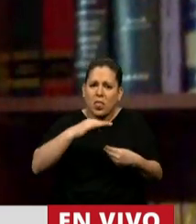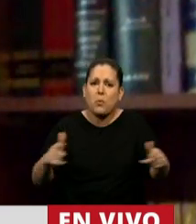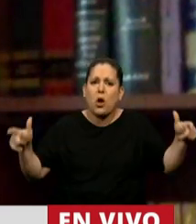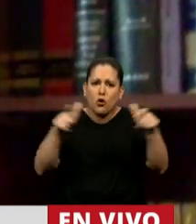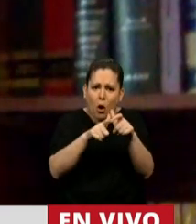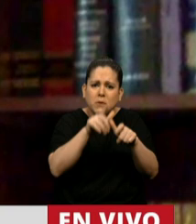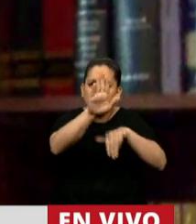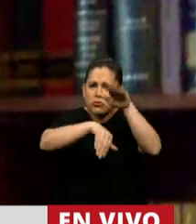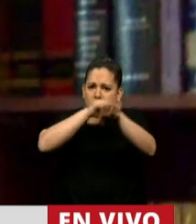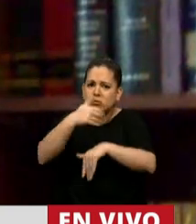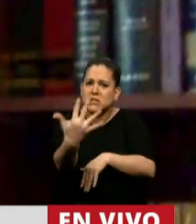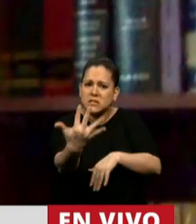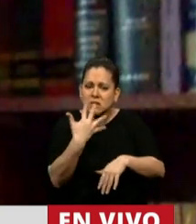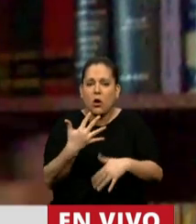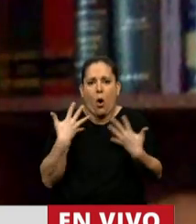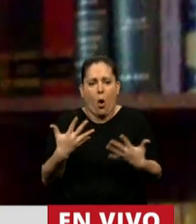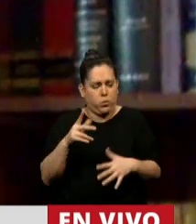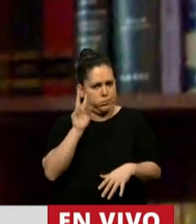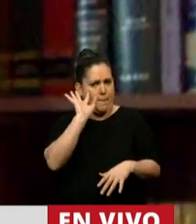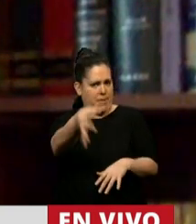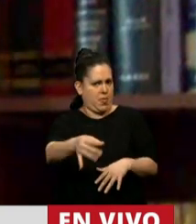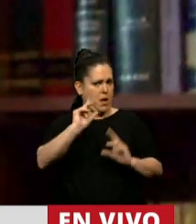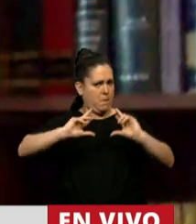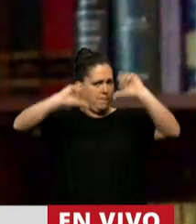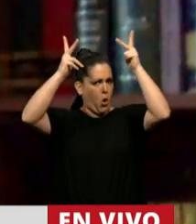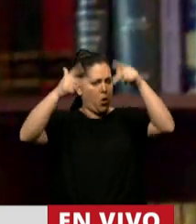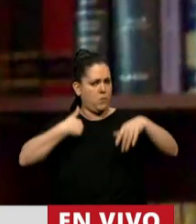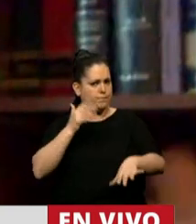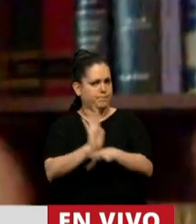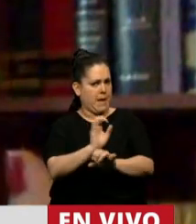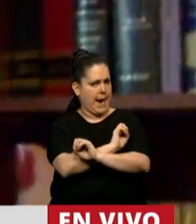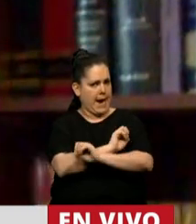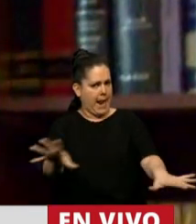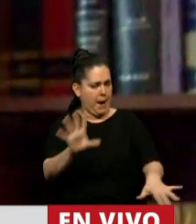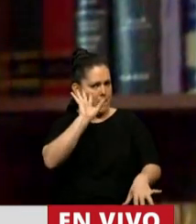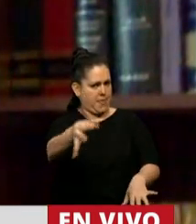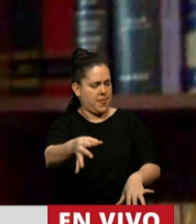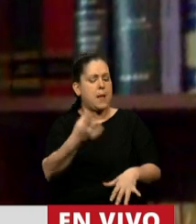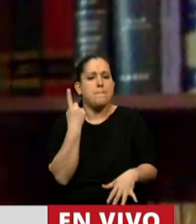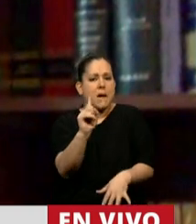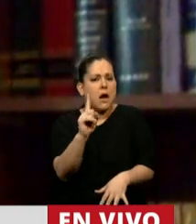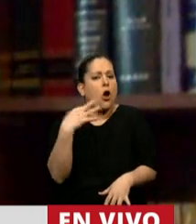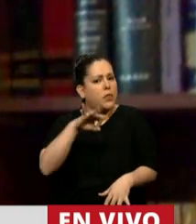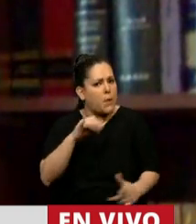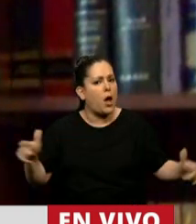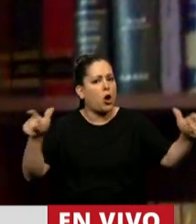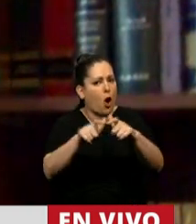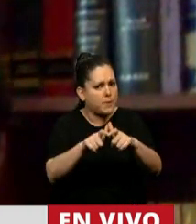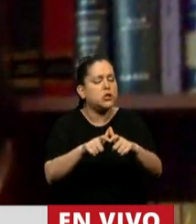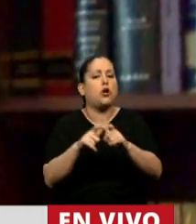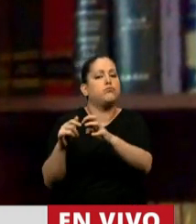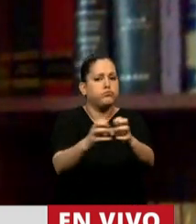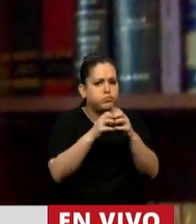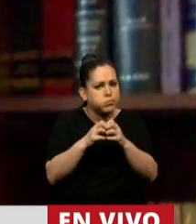comisión y tomar por su su enojo advierto que debe ser algo sumamente grave entonces pero conformemos la comisión y que la